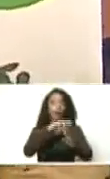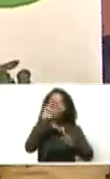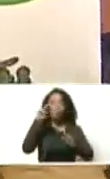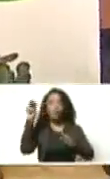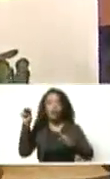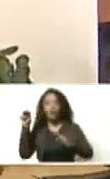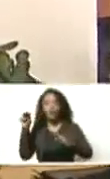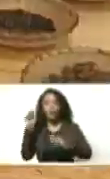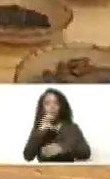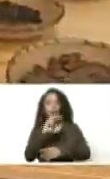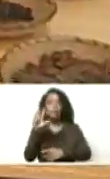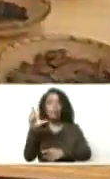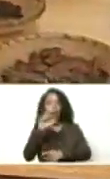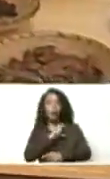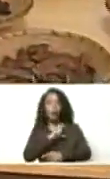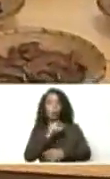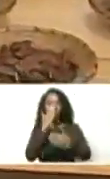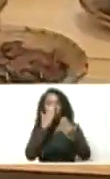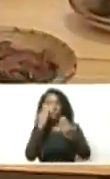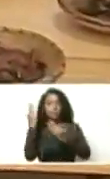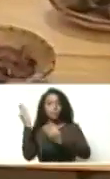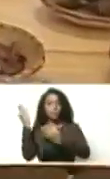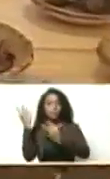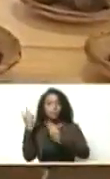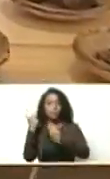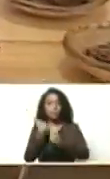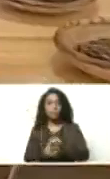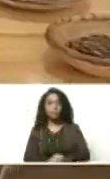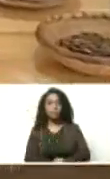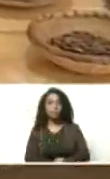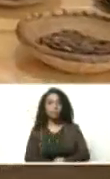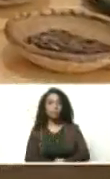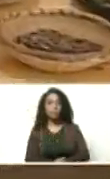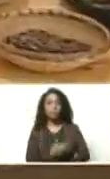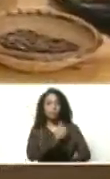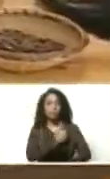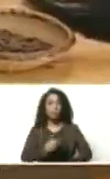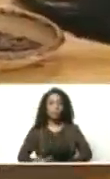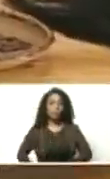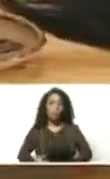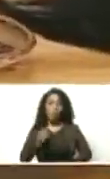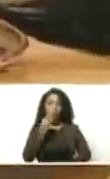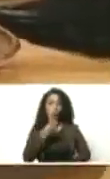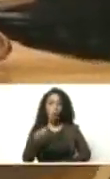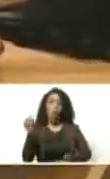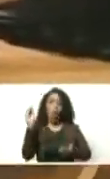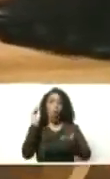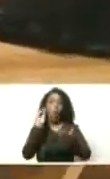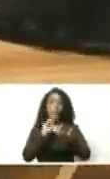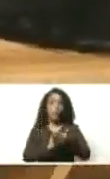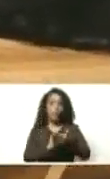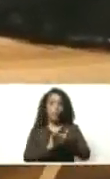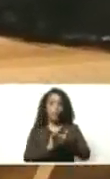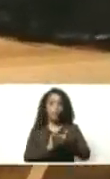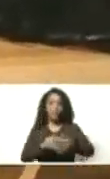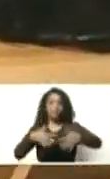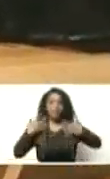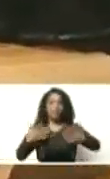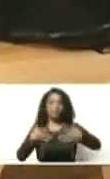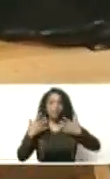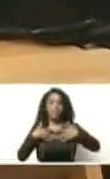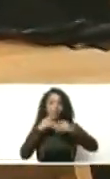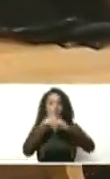enero. Roberto, adelante. Robert. Presidente, bueno, nuevamente contento y